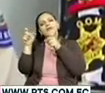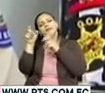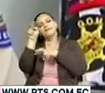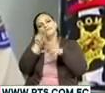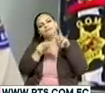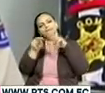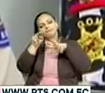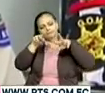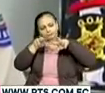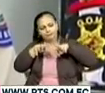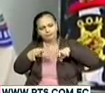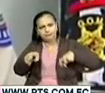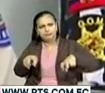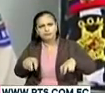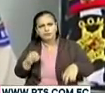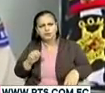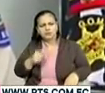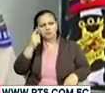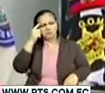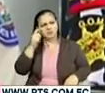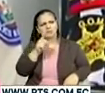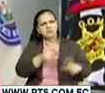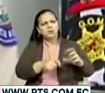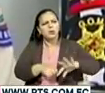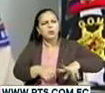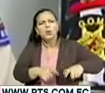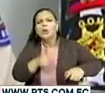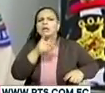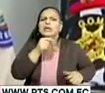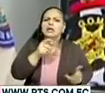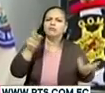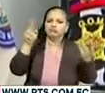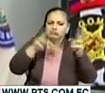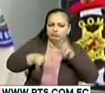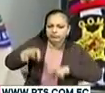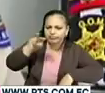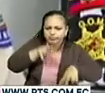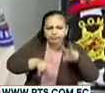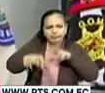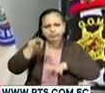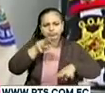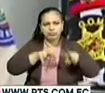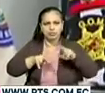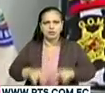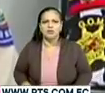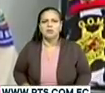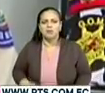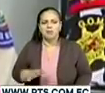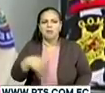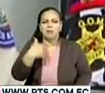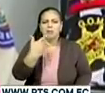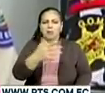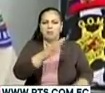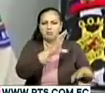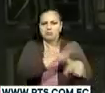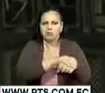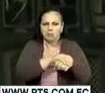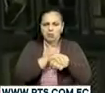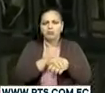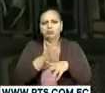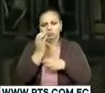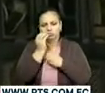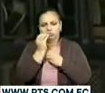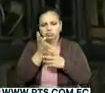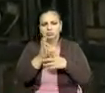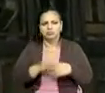Cuando tengamos resultados de este tipo de actos violentos que se han perpetrado, también lo haremos y pondremos de manifiesto. En este